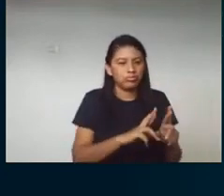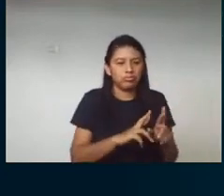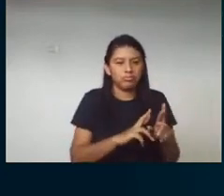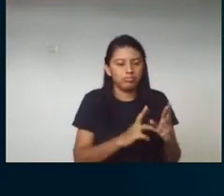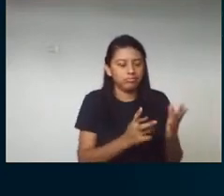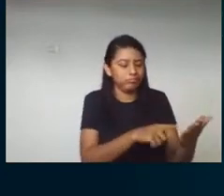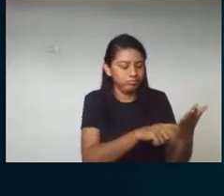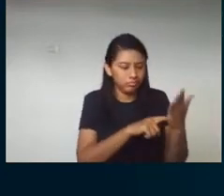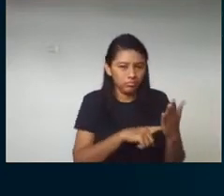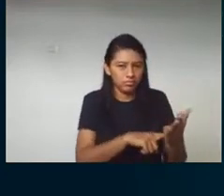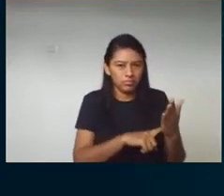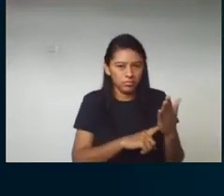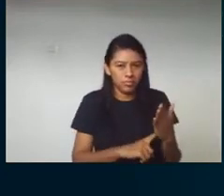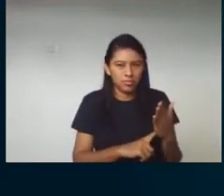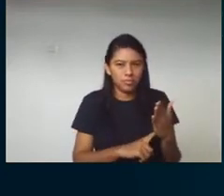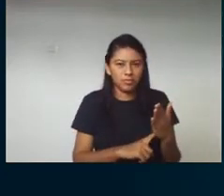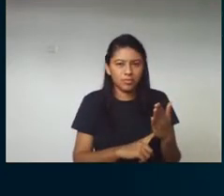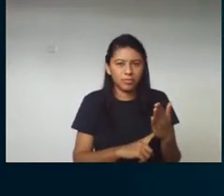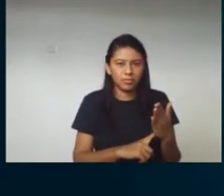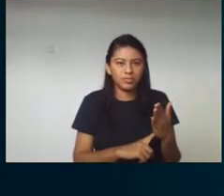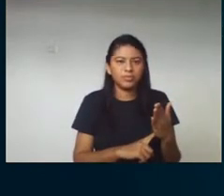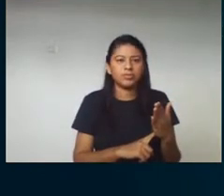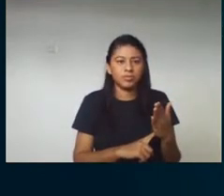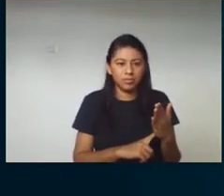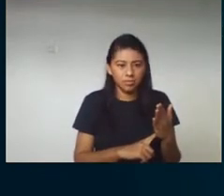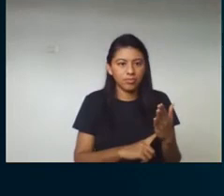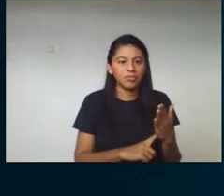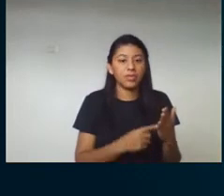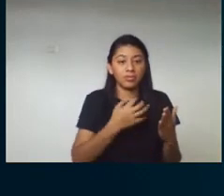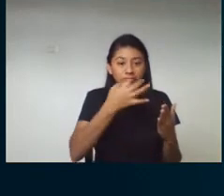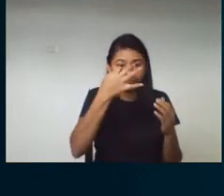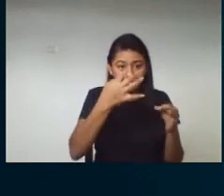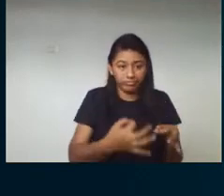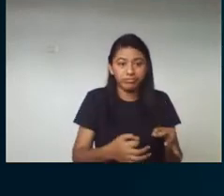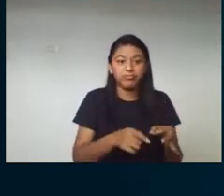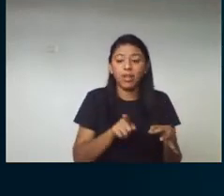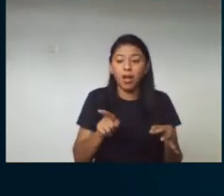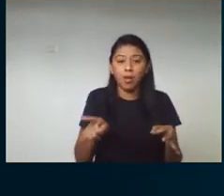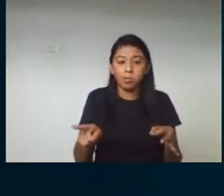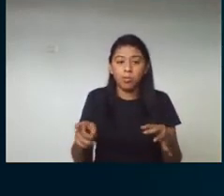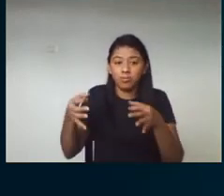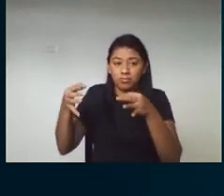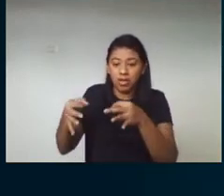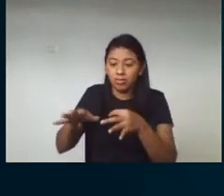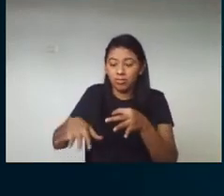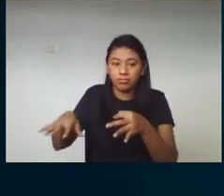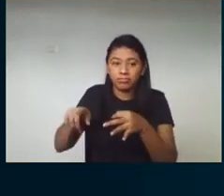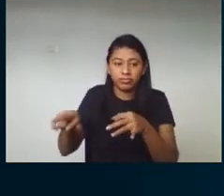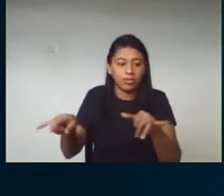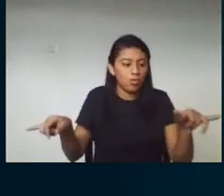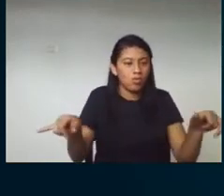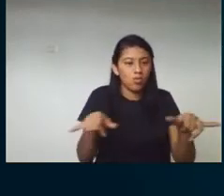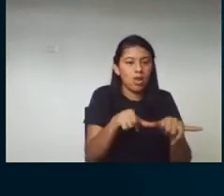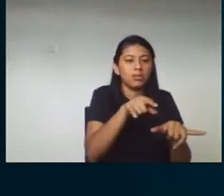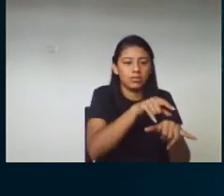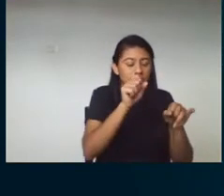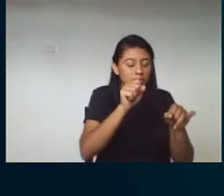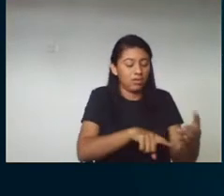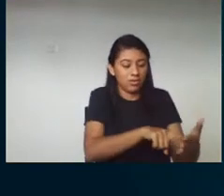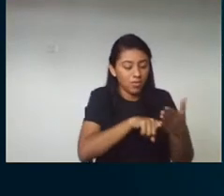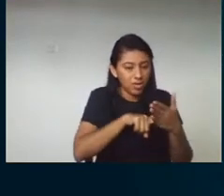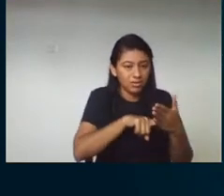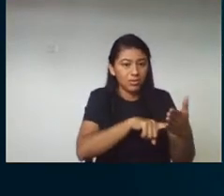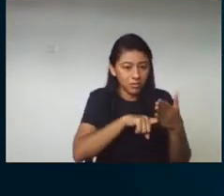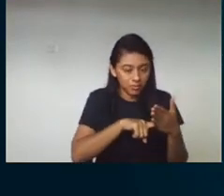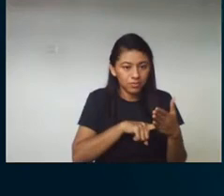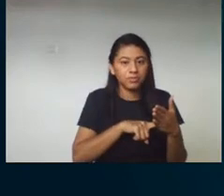pueden describir cómo es el comportamiento real de la planta con un nivel de detalle sin precedentes. ¿Por qué lo digo? Porque, por